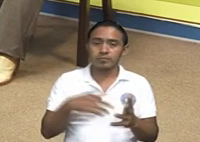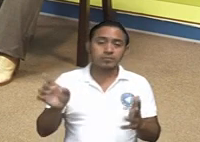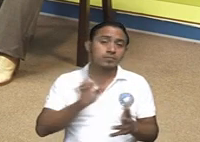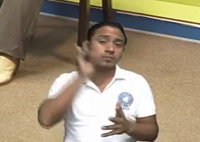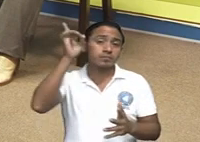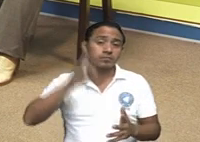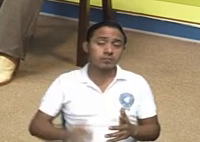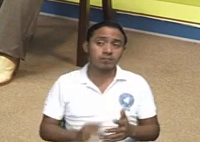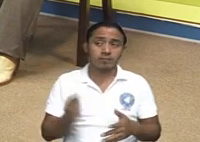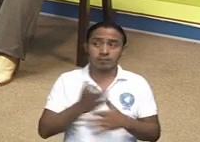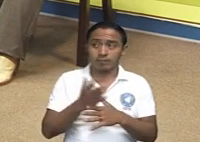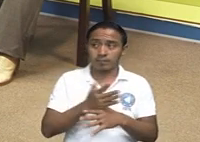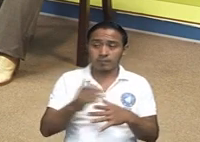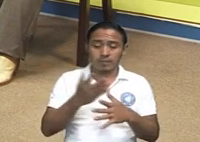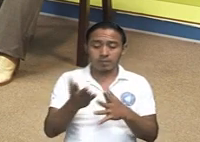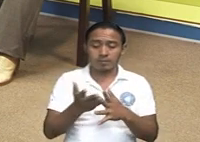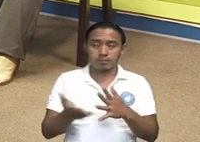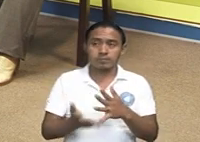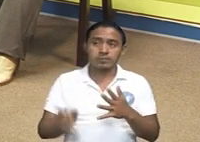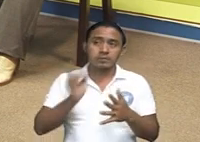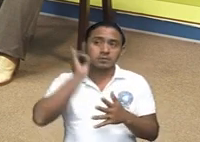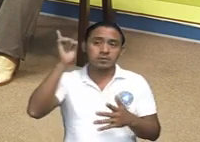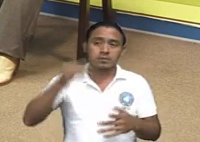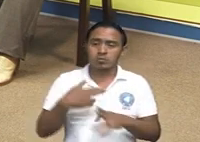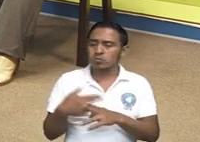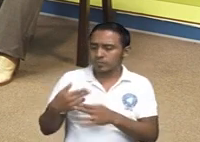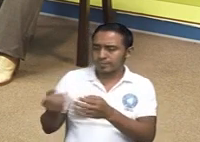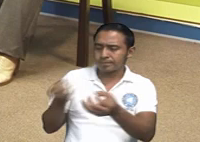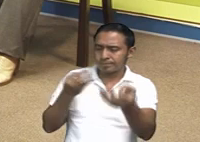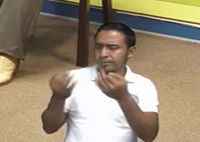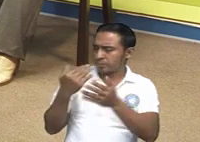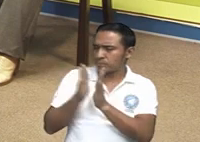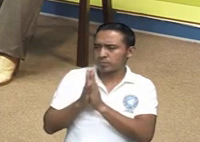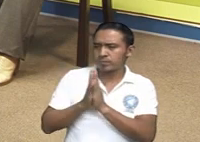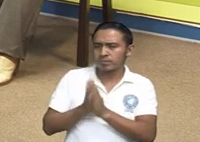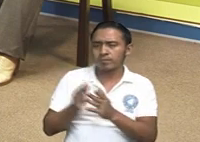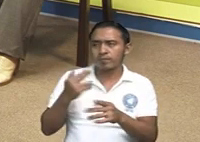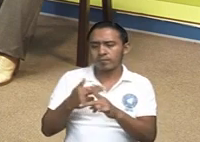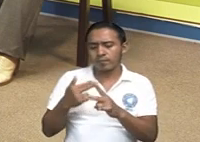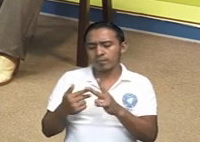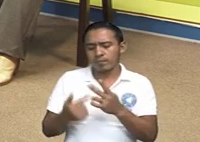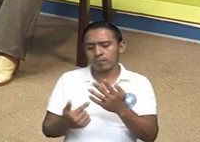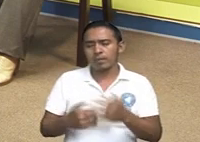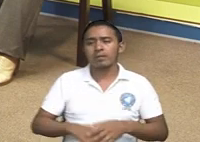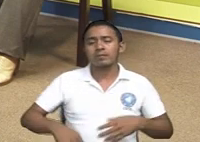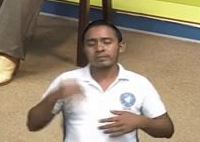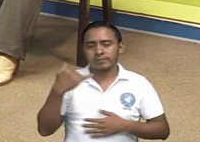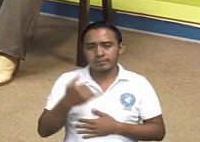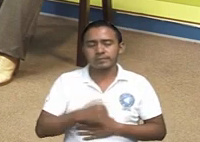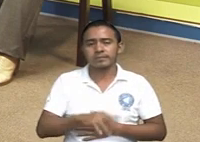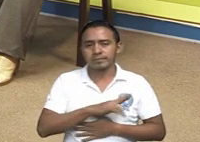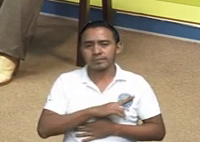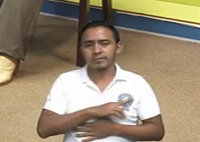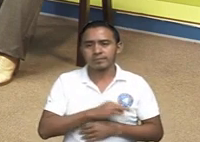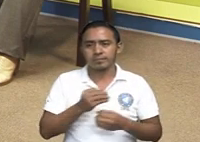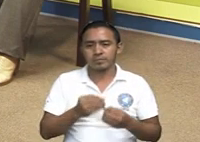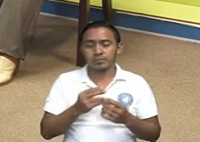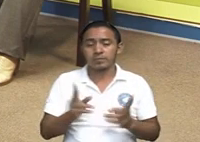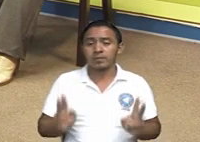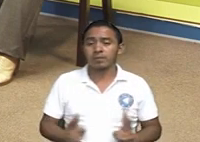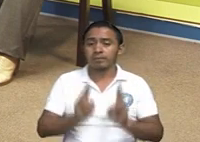niños? Hay diferentes etapas. Nómbremela, licenciada, por favor. Sí, hay muchas etapas durante la parte de la vida